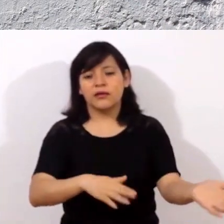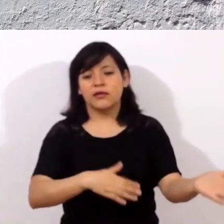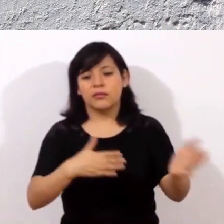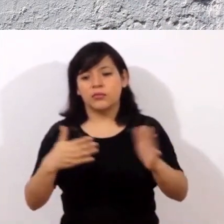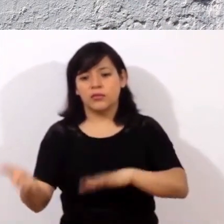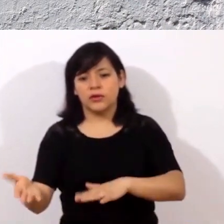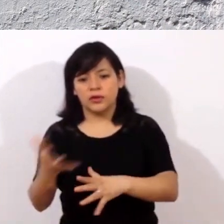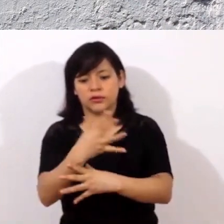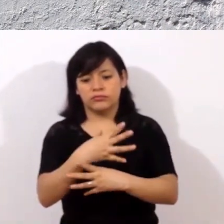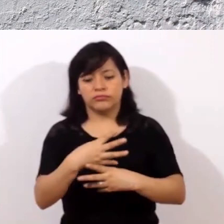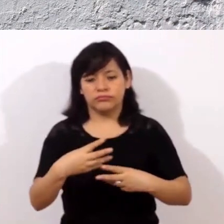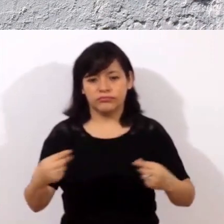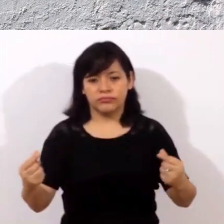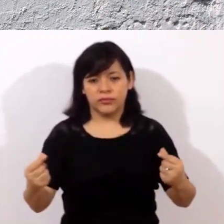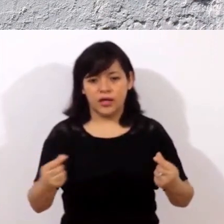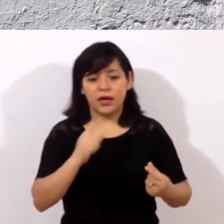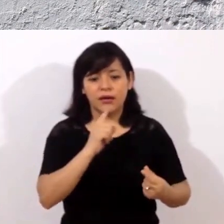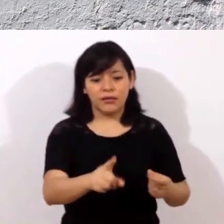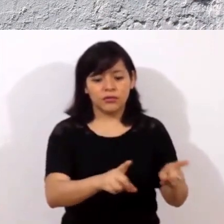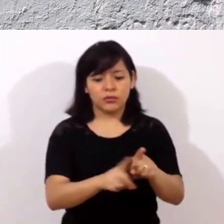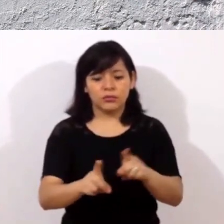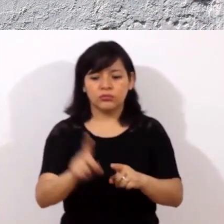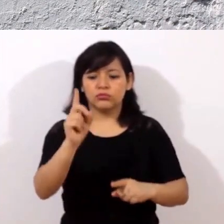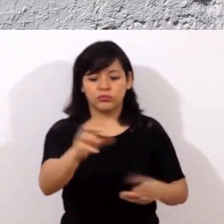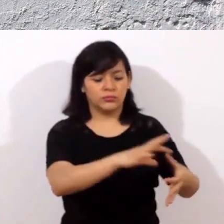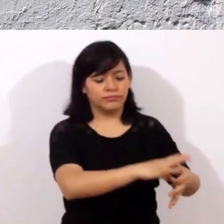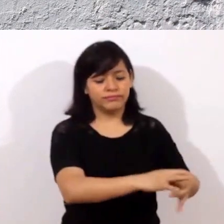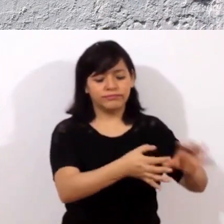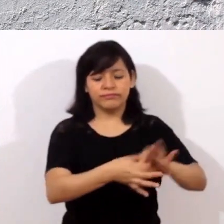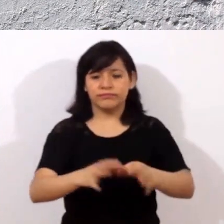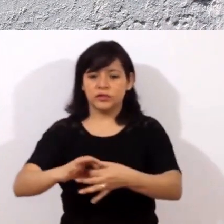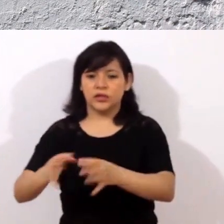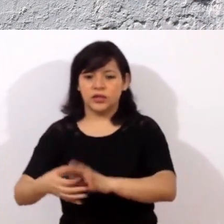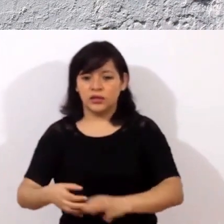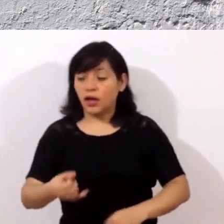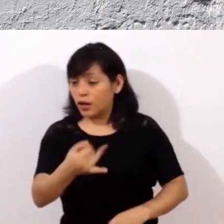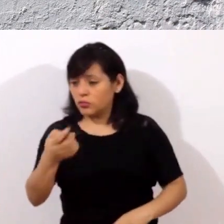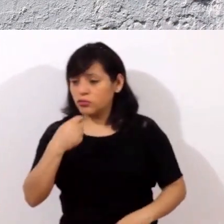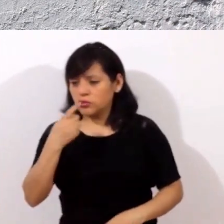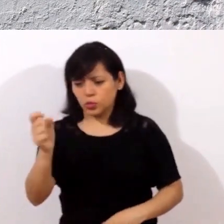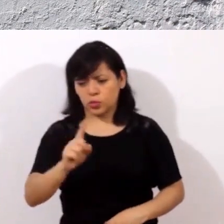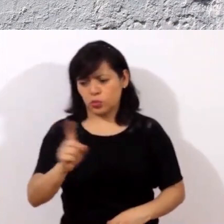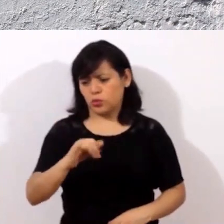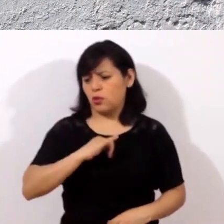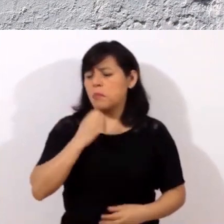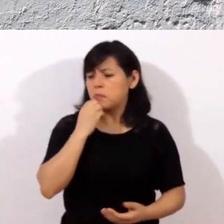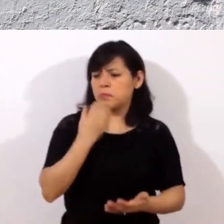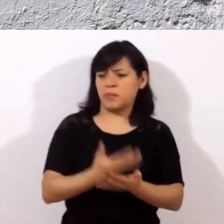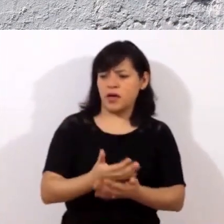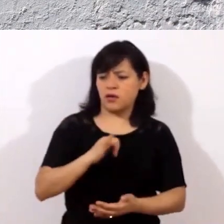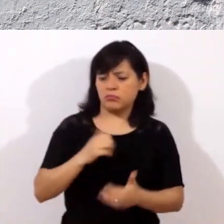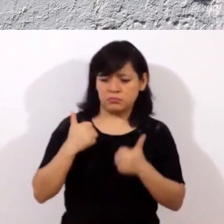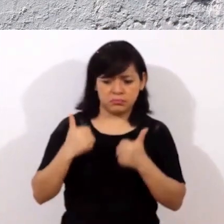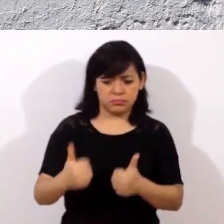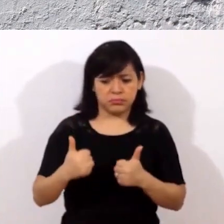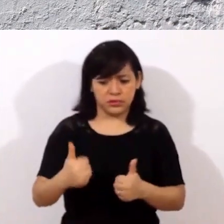eslabones, una cadena. Y uno dice, no, yo estoy bien, a mí no me pasa nada. Pero no es así. Cuando nos apartamos de los caminos del Señor,